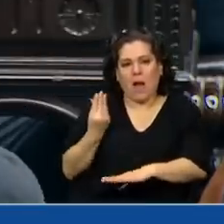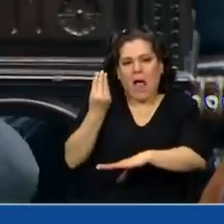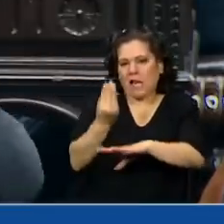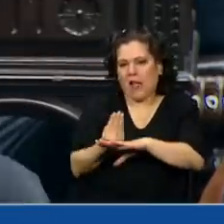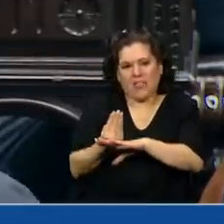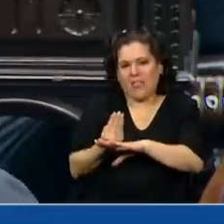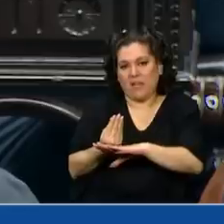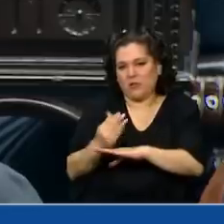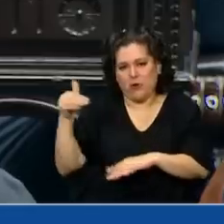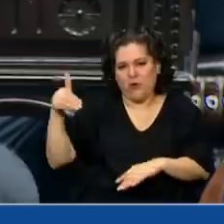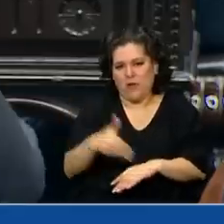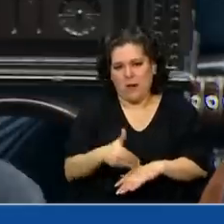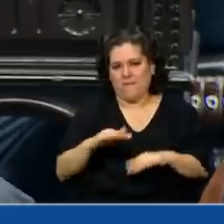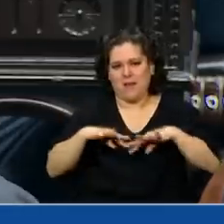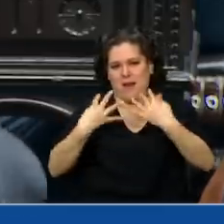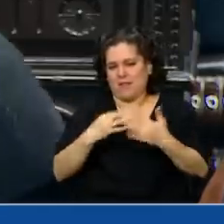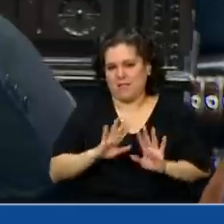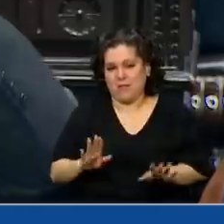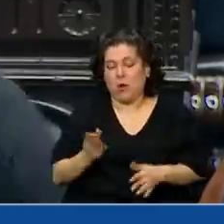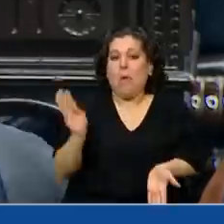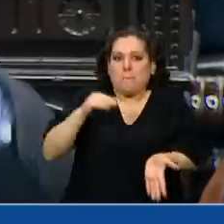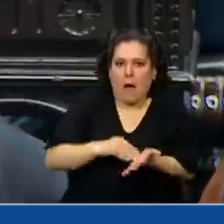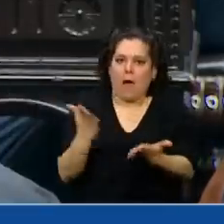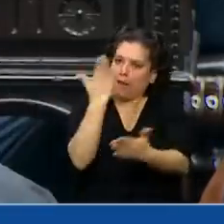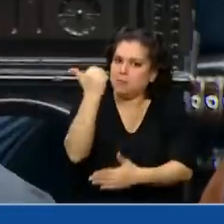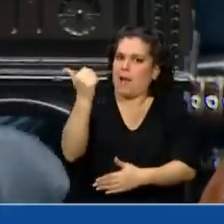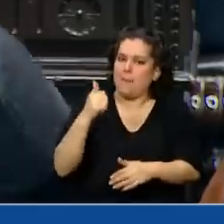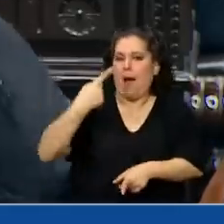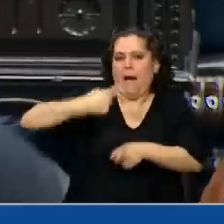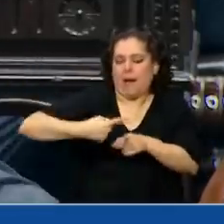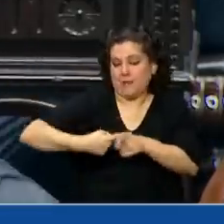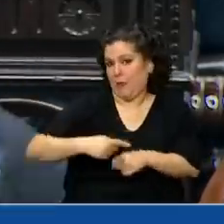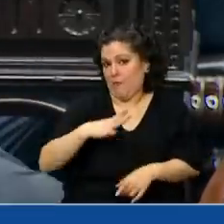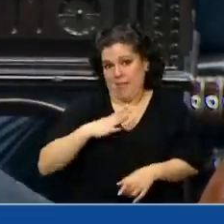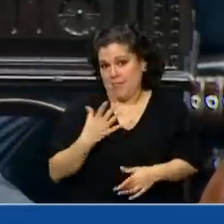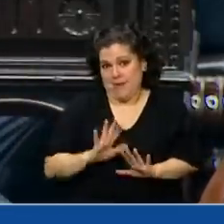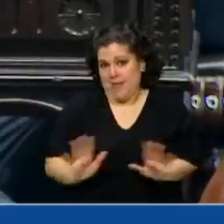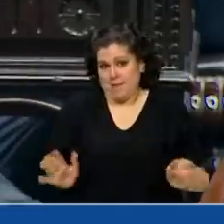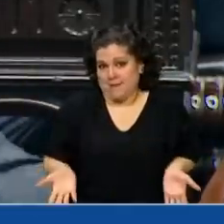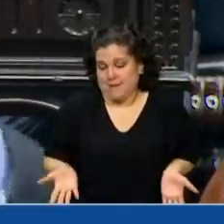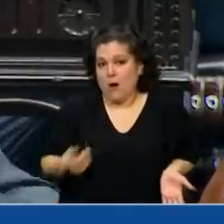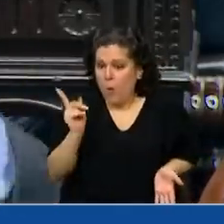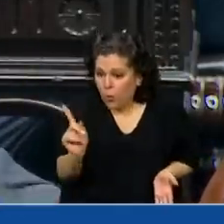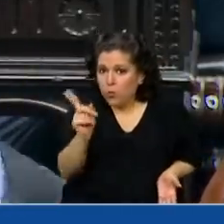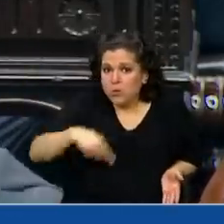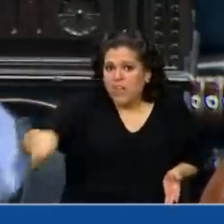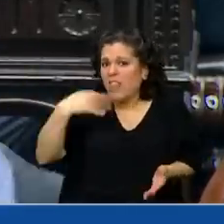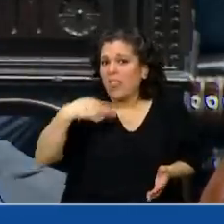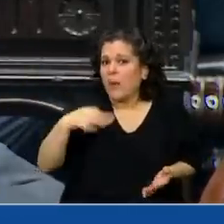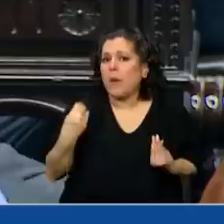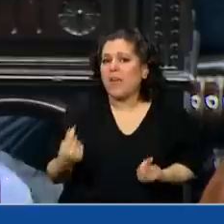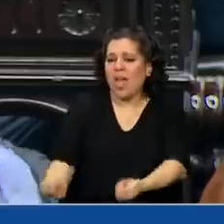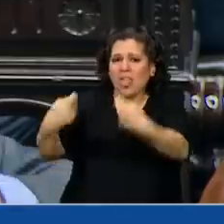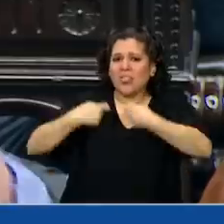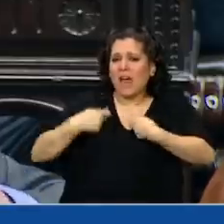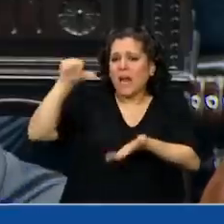candidato al recinto y que además nos hagan participar de un acto. Lo que tienen que hacer es entregar el